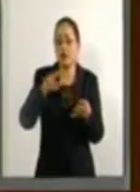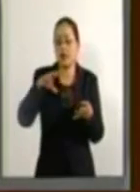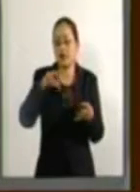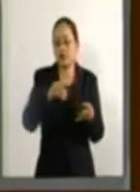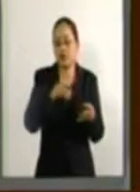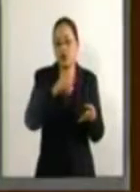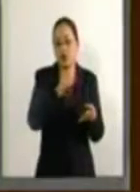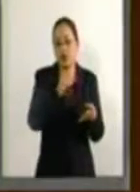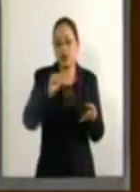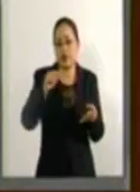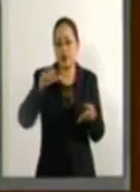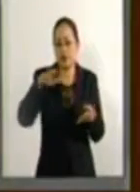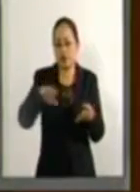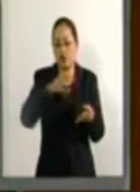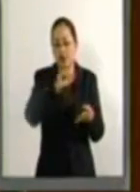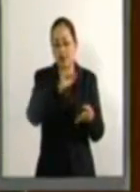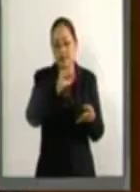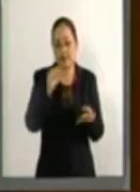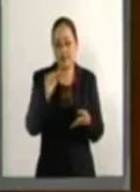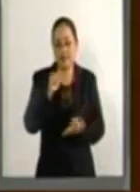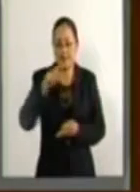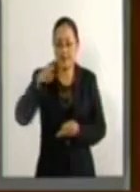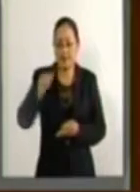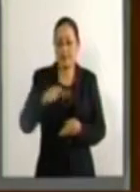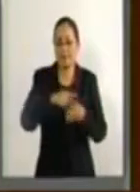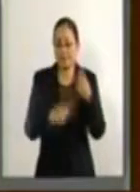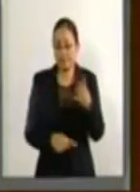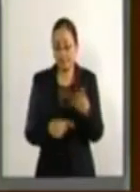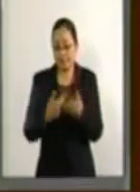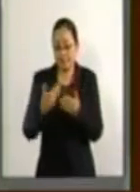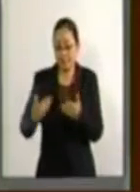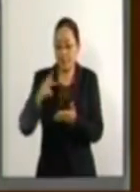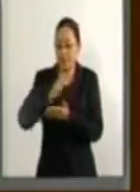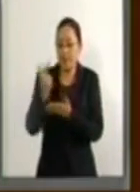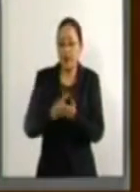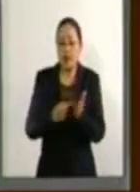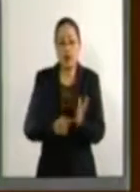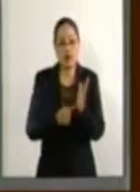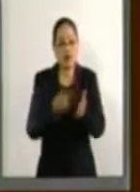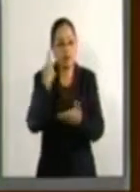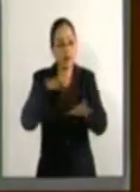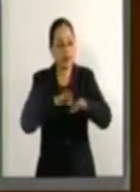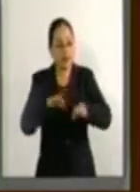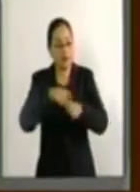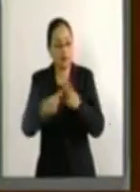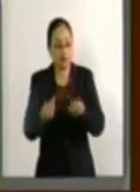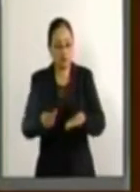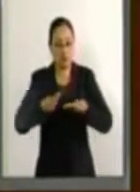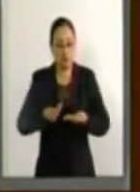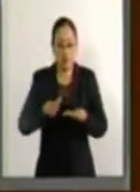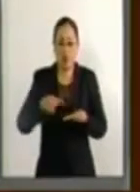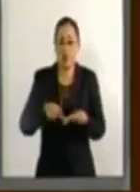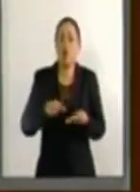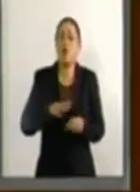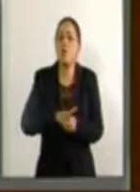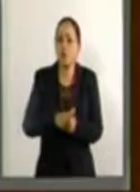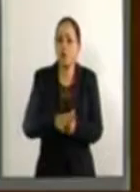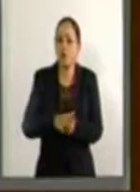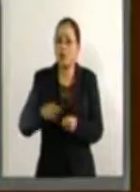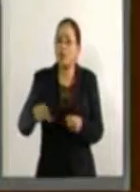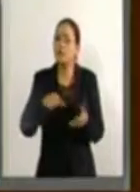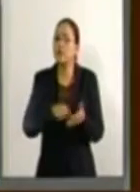Saavedra Archundia. Los planes de trabajo que nos dieron a conocer estos 4 ciudadanos designados